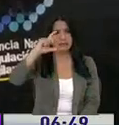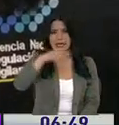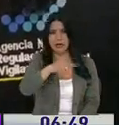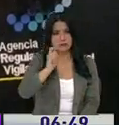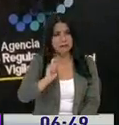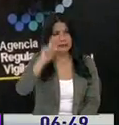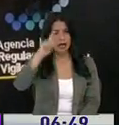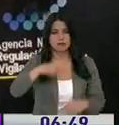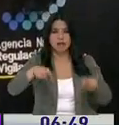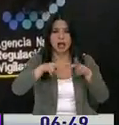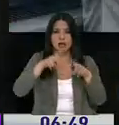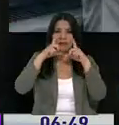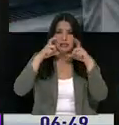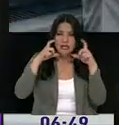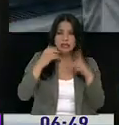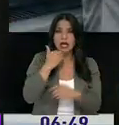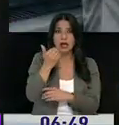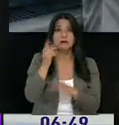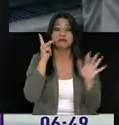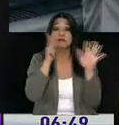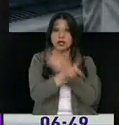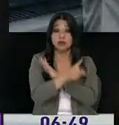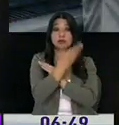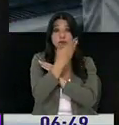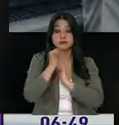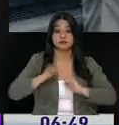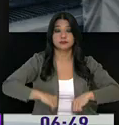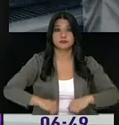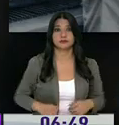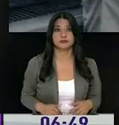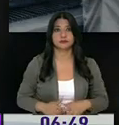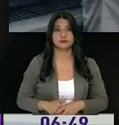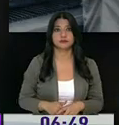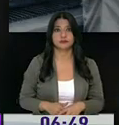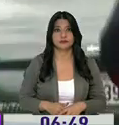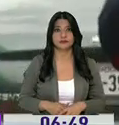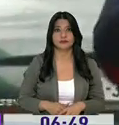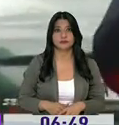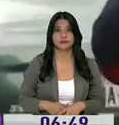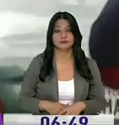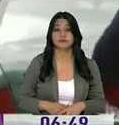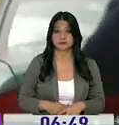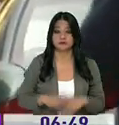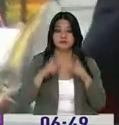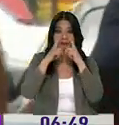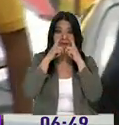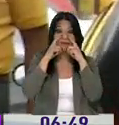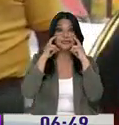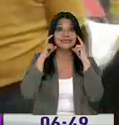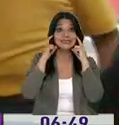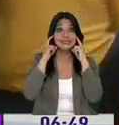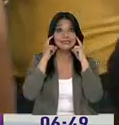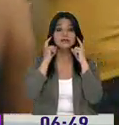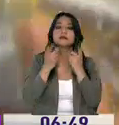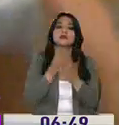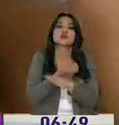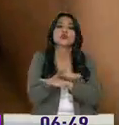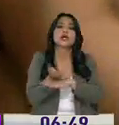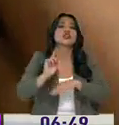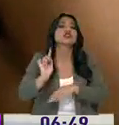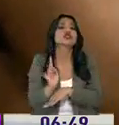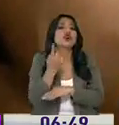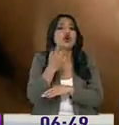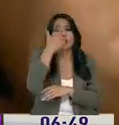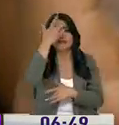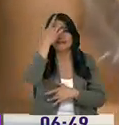precios de los productos, puede denunciarlo al 1-800-LO-JUSTO. Si bien las mascarillas han sido recomendadas para el uso de personas